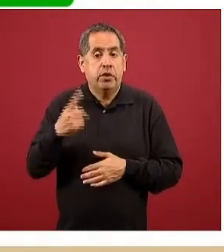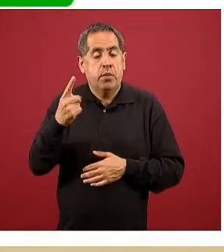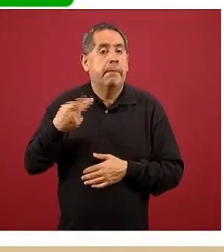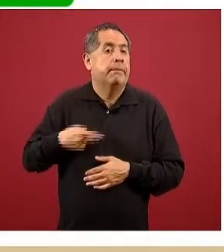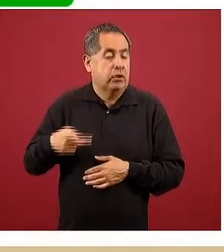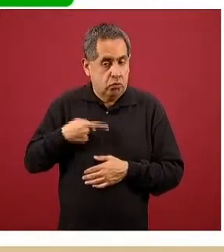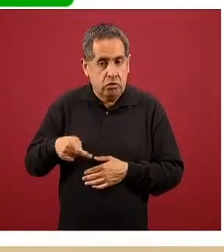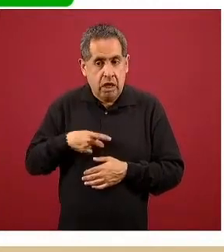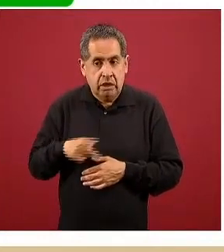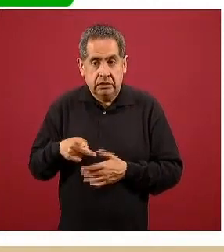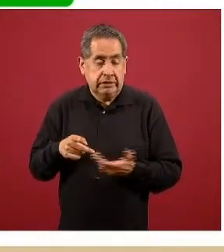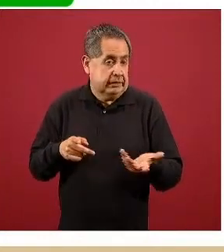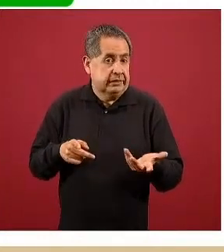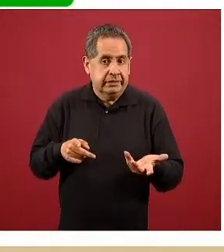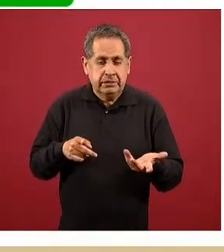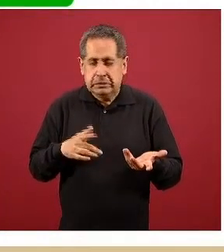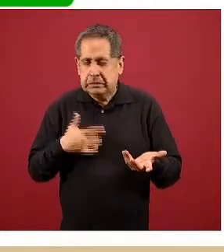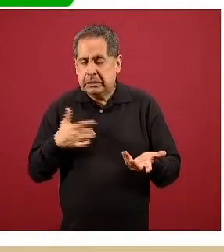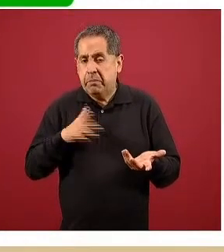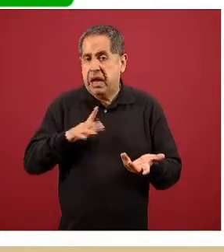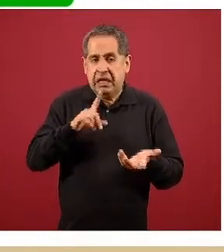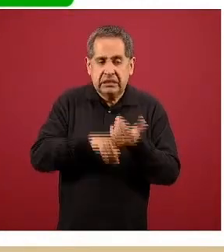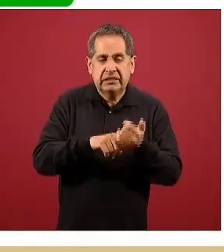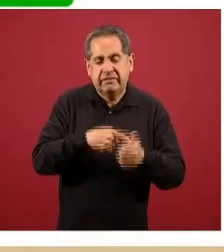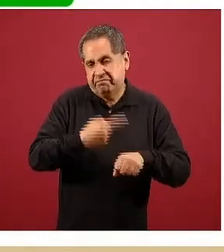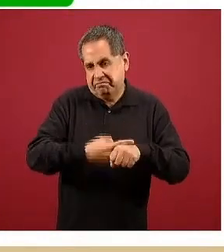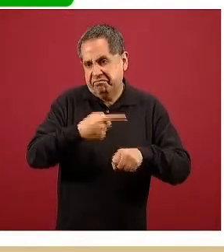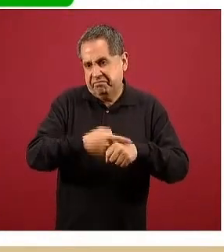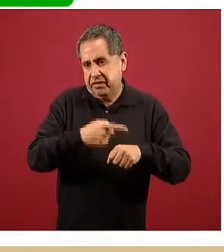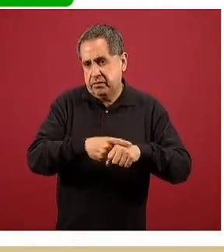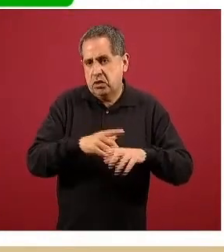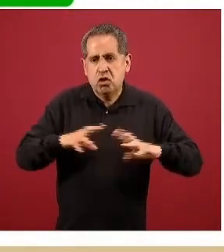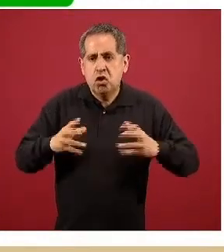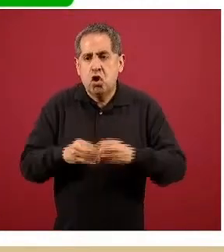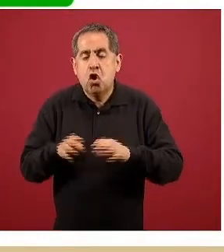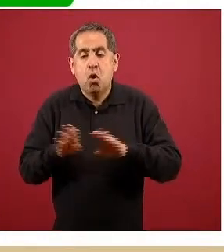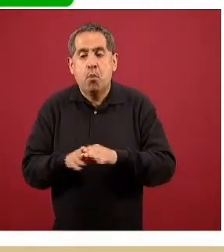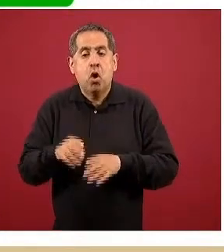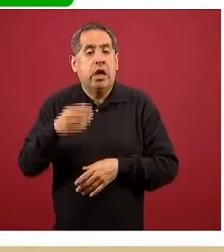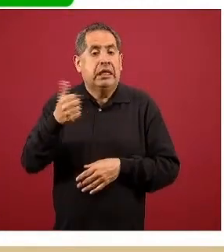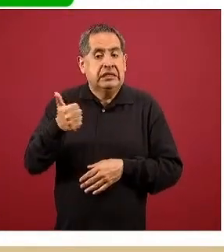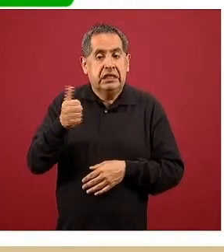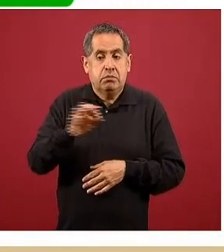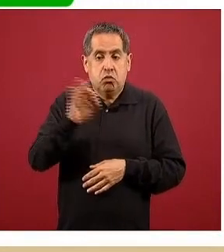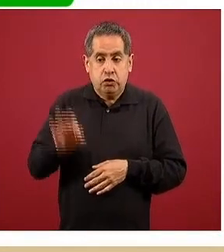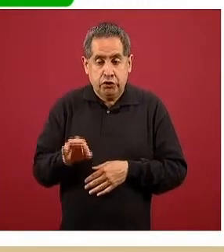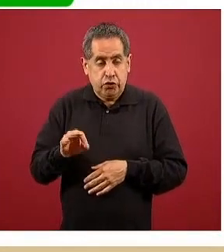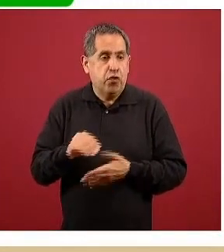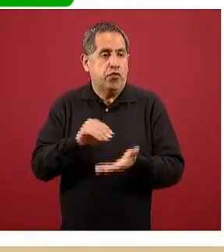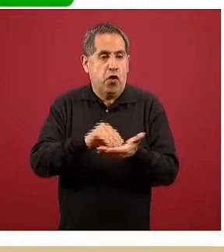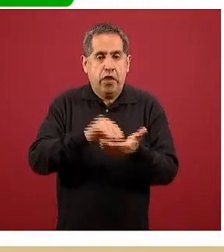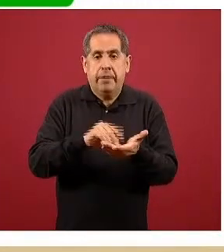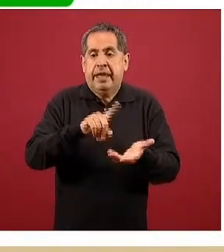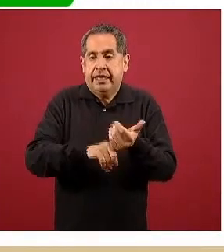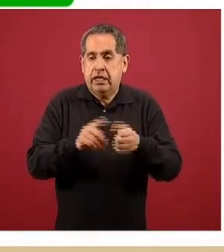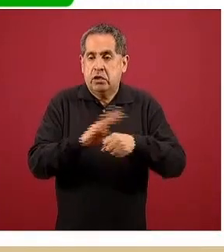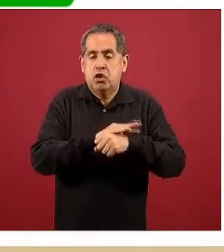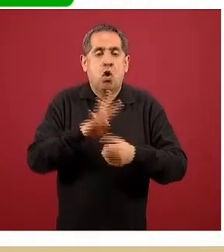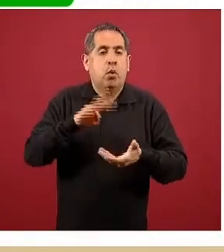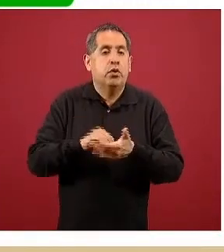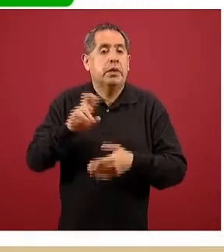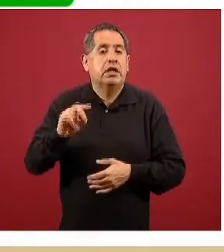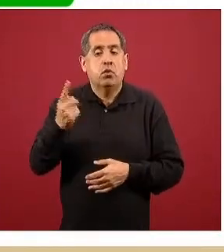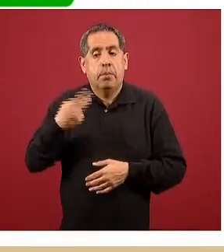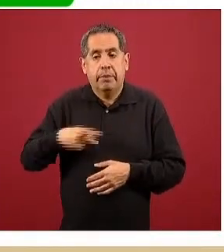66.491 personas que se estima que han enfermado, de las cuales el 6%, que representan